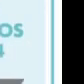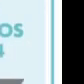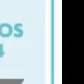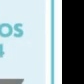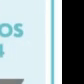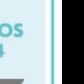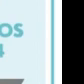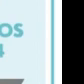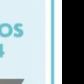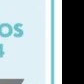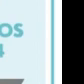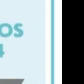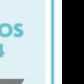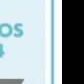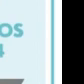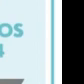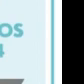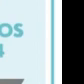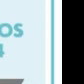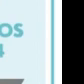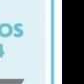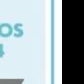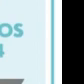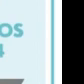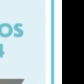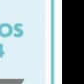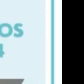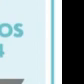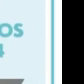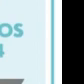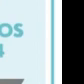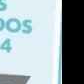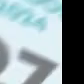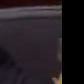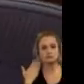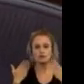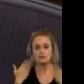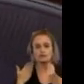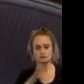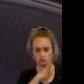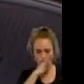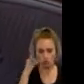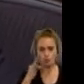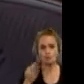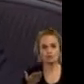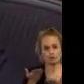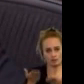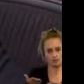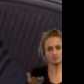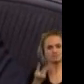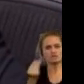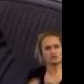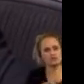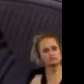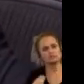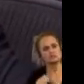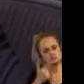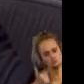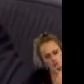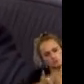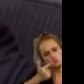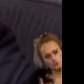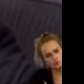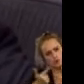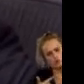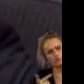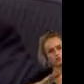asesinaron a Josué Castellanos, un líder social, un líder campesino, un hombre que lo único que quería era que los